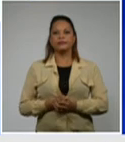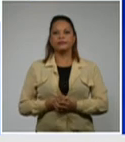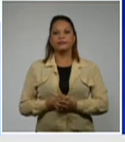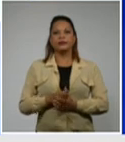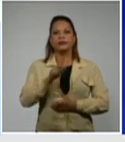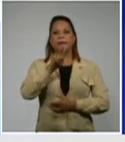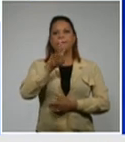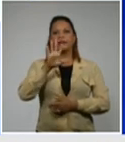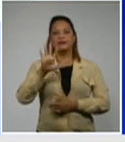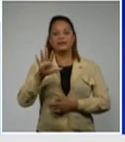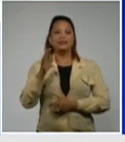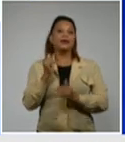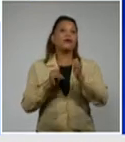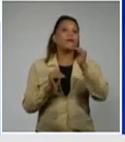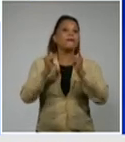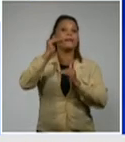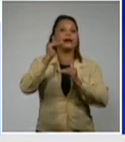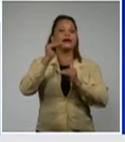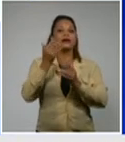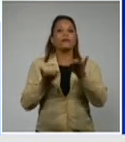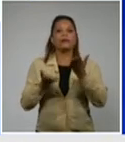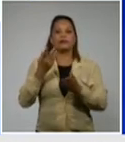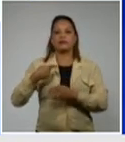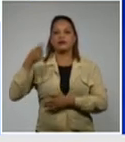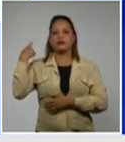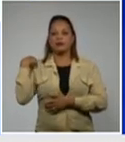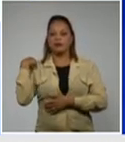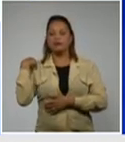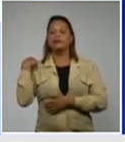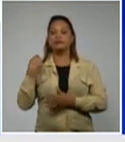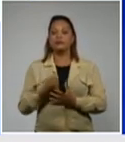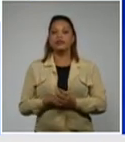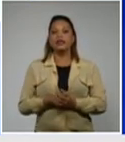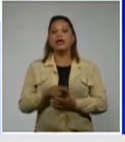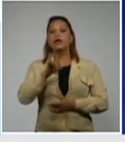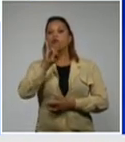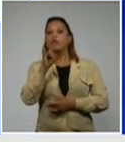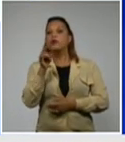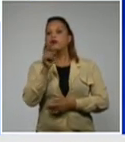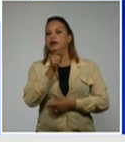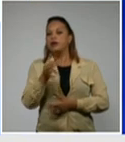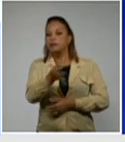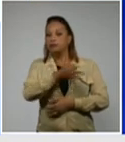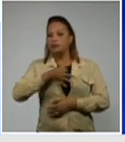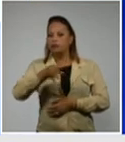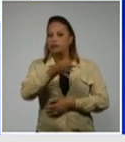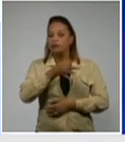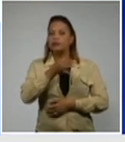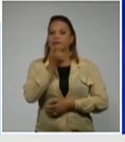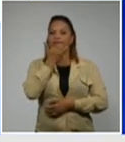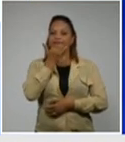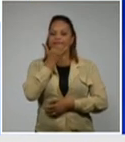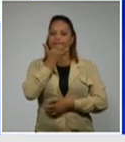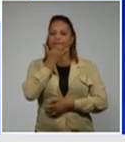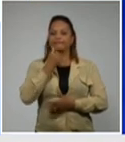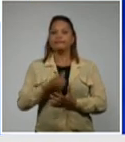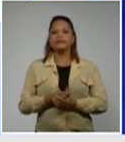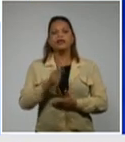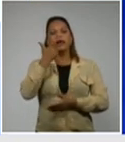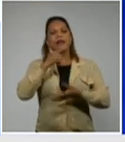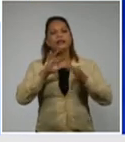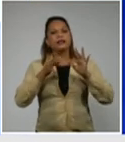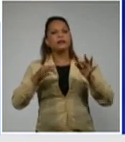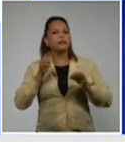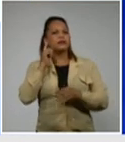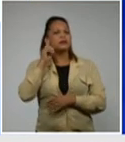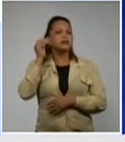25 más que el día de ayer y en 9 de sus 11 municipios. Claro, en Artemisa tengamos en cuenta que hubo